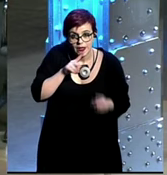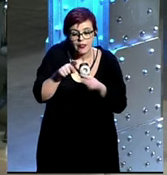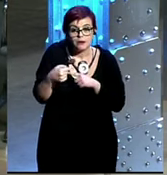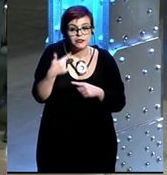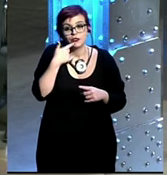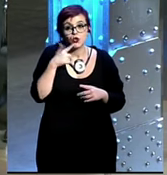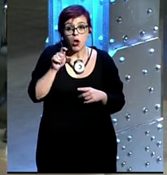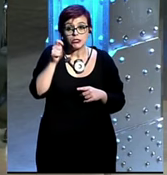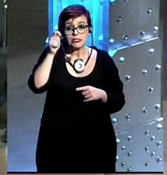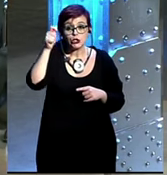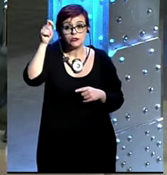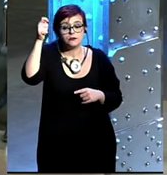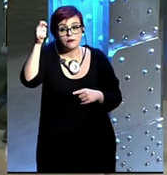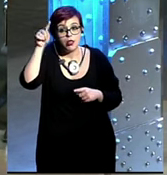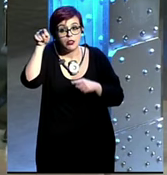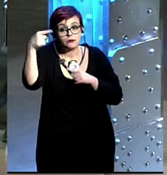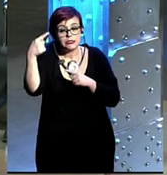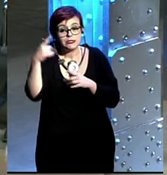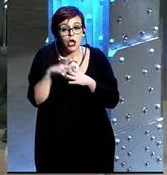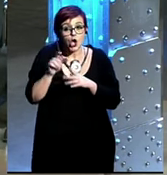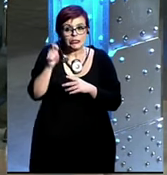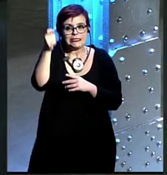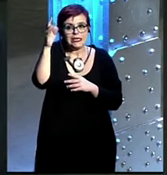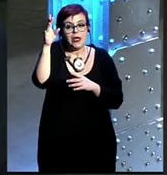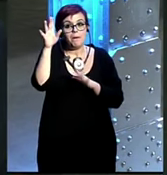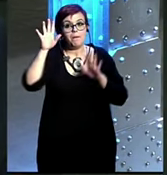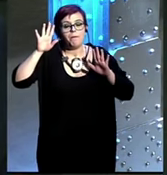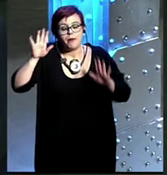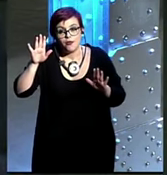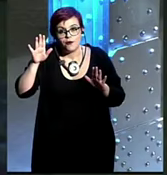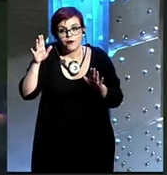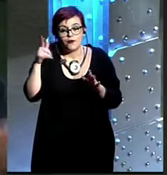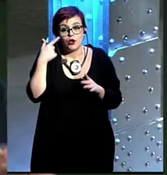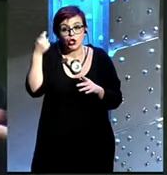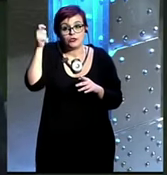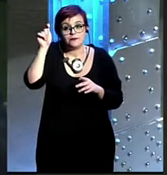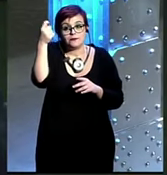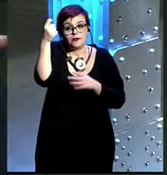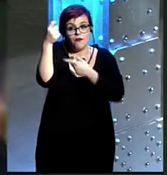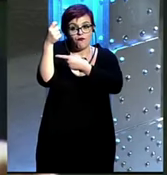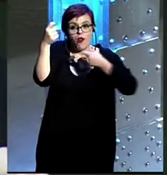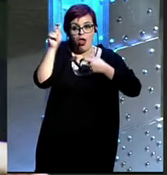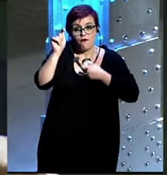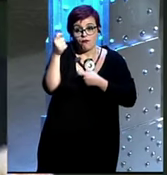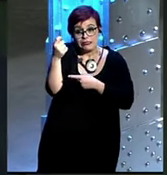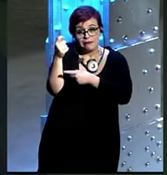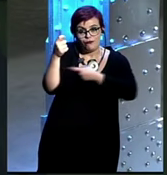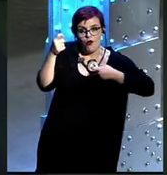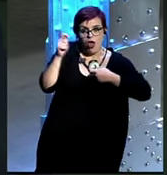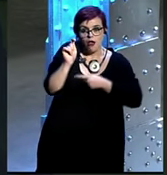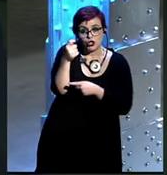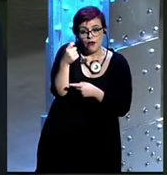bajar los humos, en vez de que suban los humos, que bajen. Pero todo el libro está lleno de